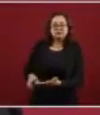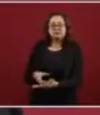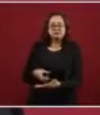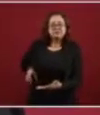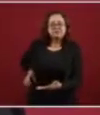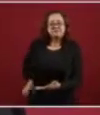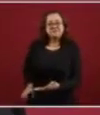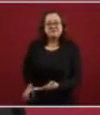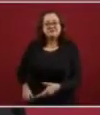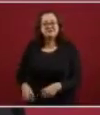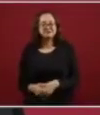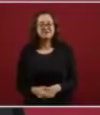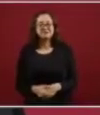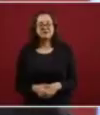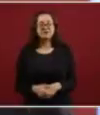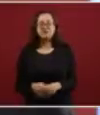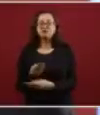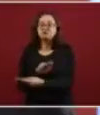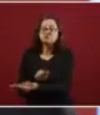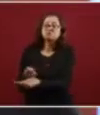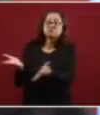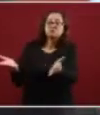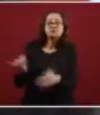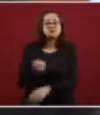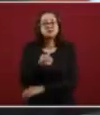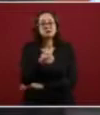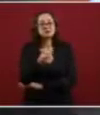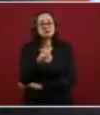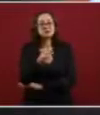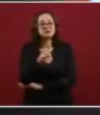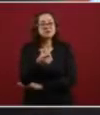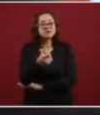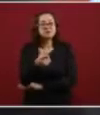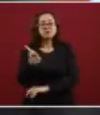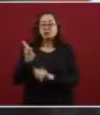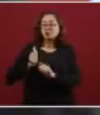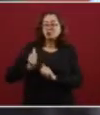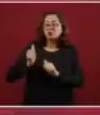Cortés y sus capitanes. Y lo que le toca a los soldados